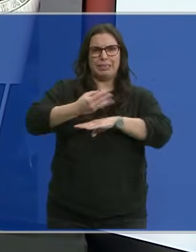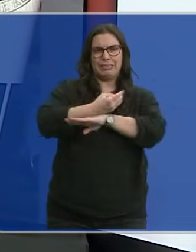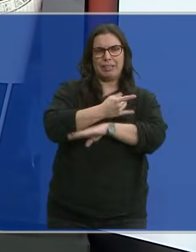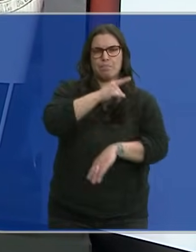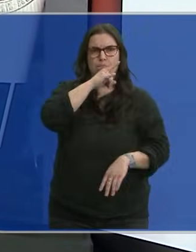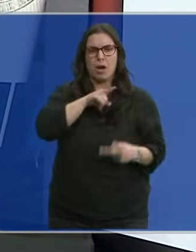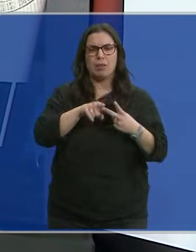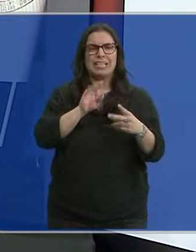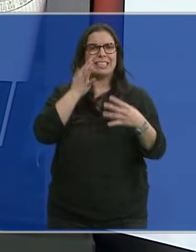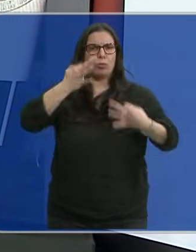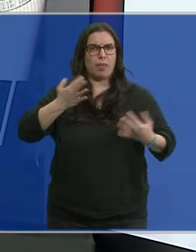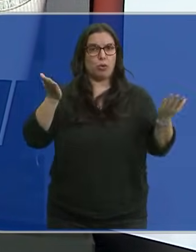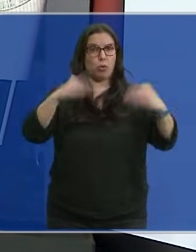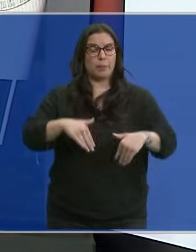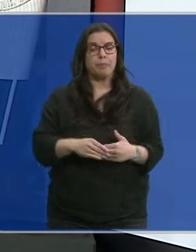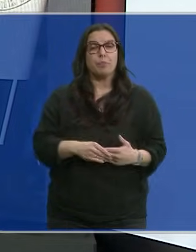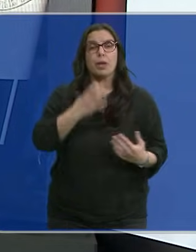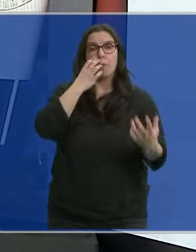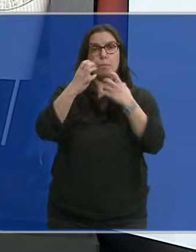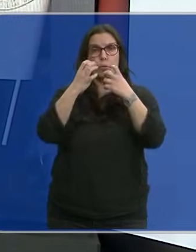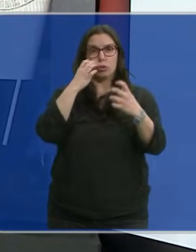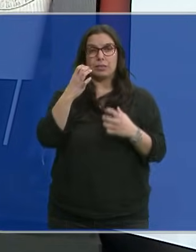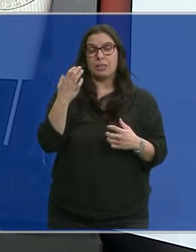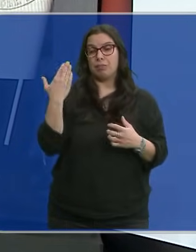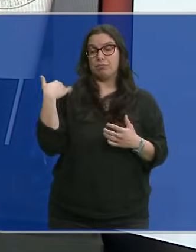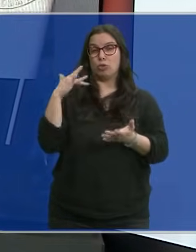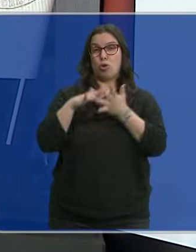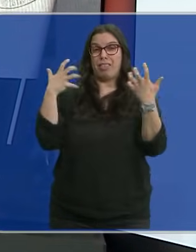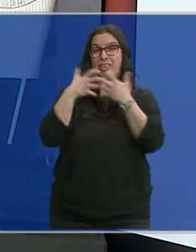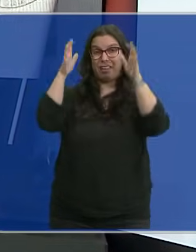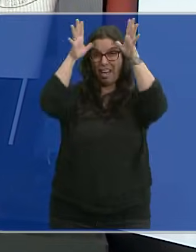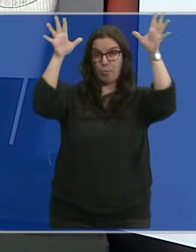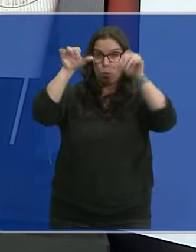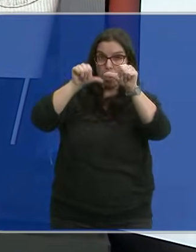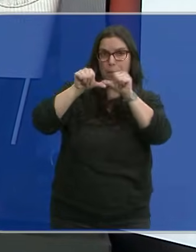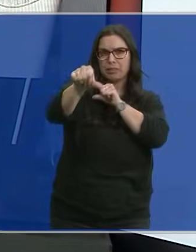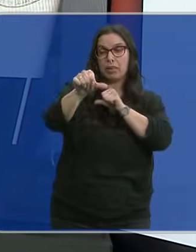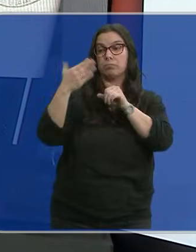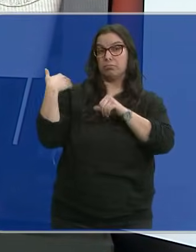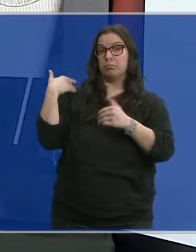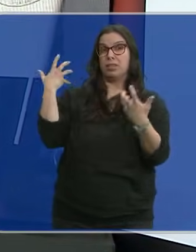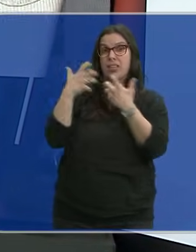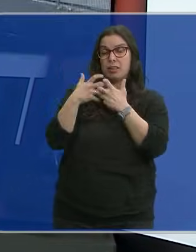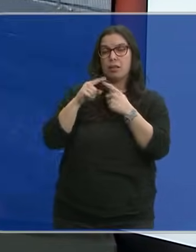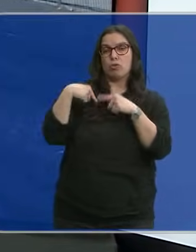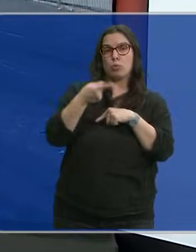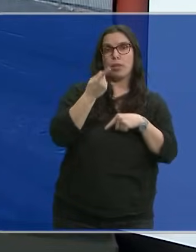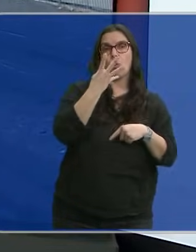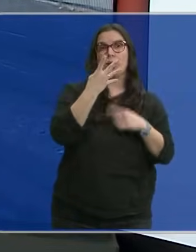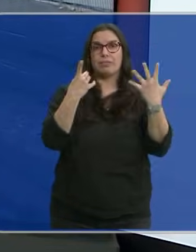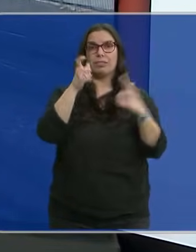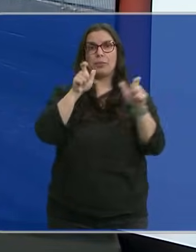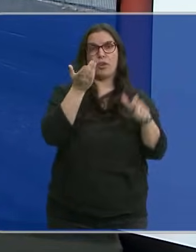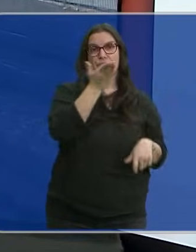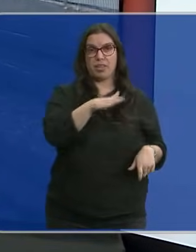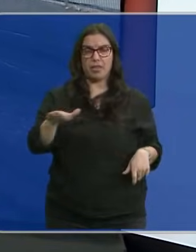ferroviarias y de la falta de seguridad. Las protestas se desencadenaron tras el accidente de Adamuz, en el que fallecieron 46 personas. Rubén,